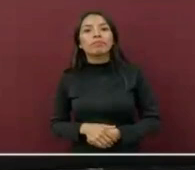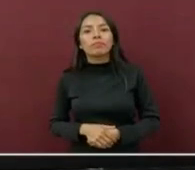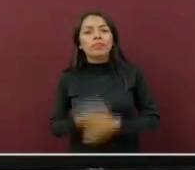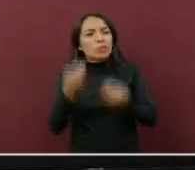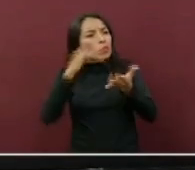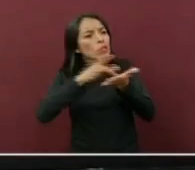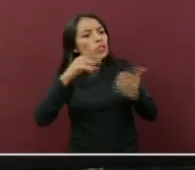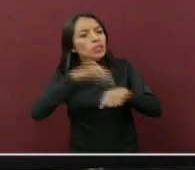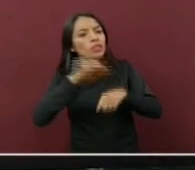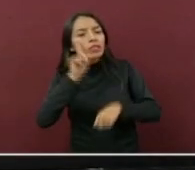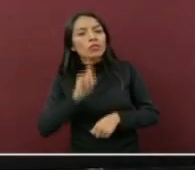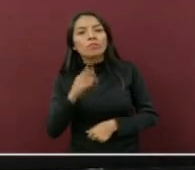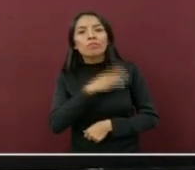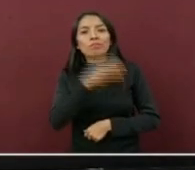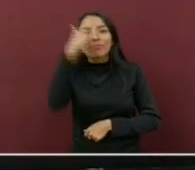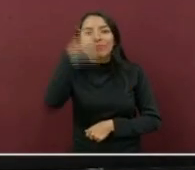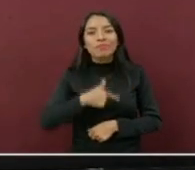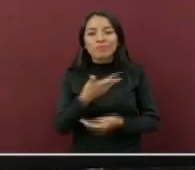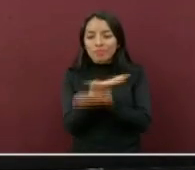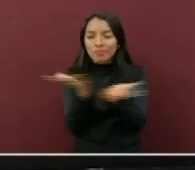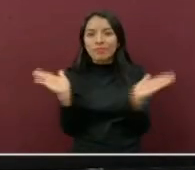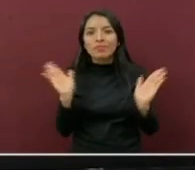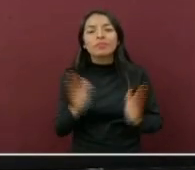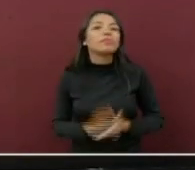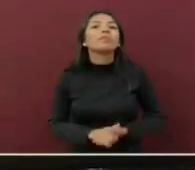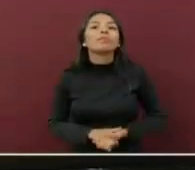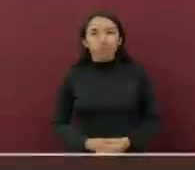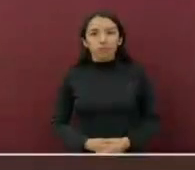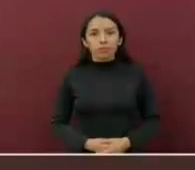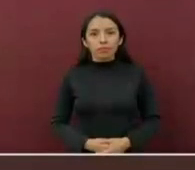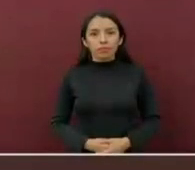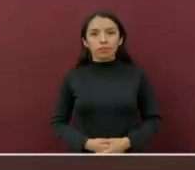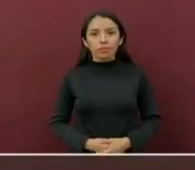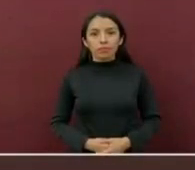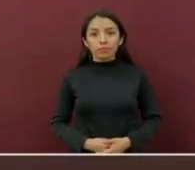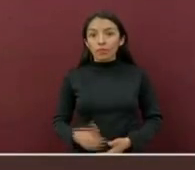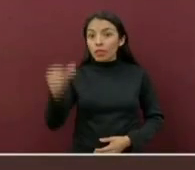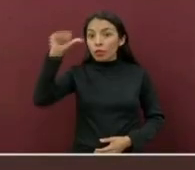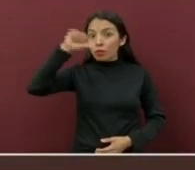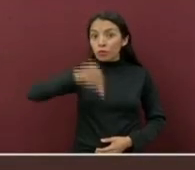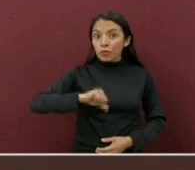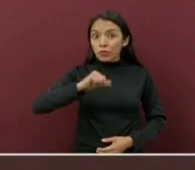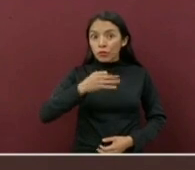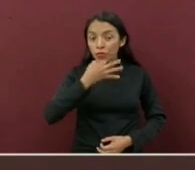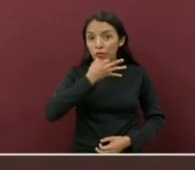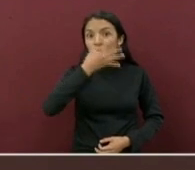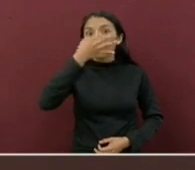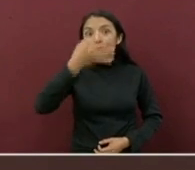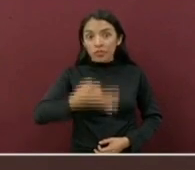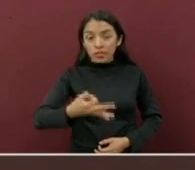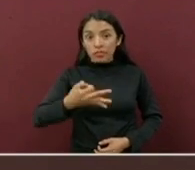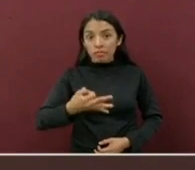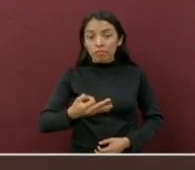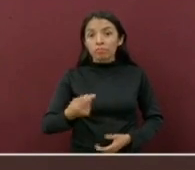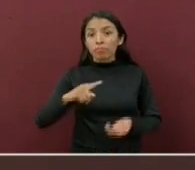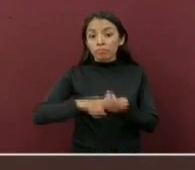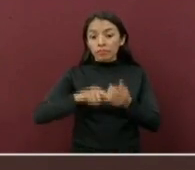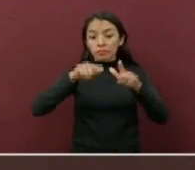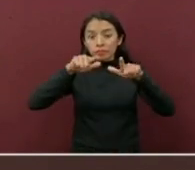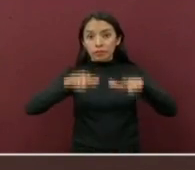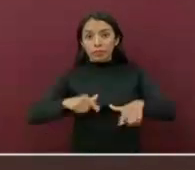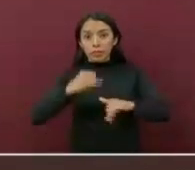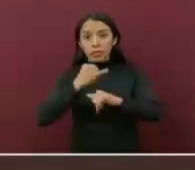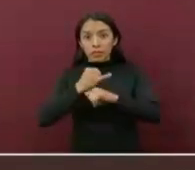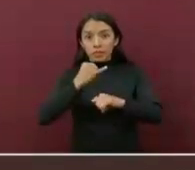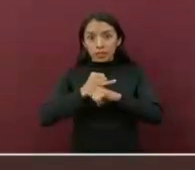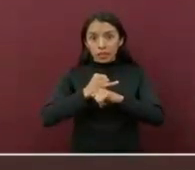buenas noches a todas ya todos el día de hoy les informo que en la plataforma electrónica